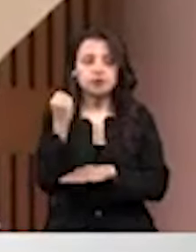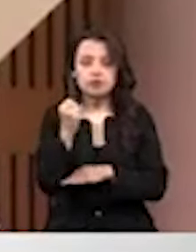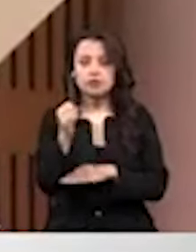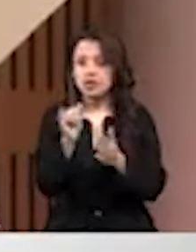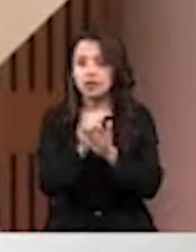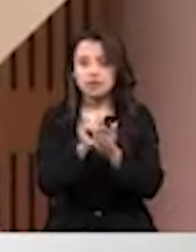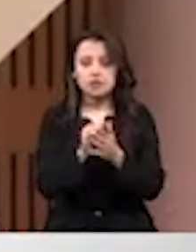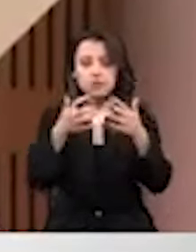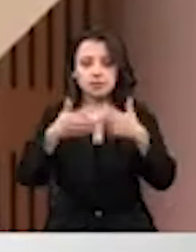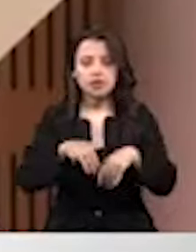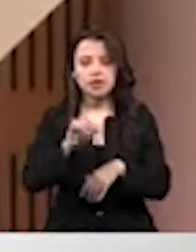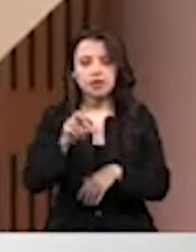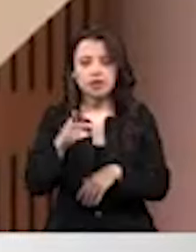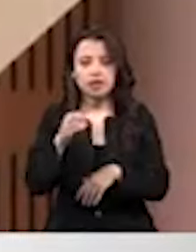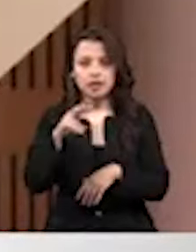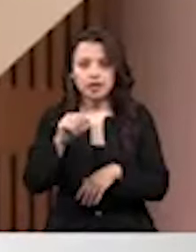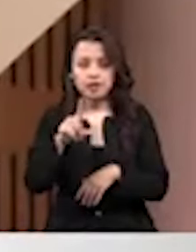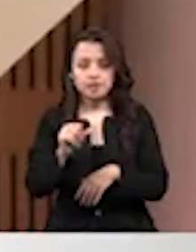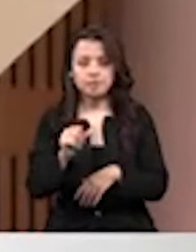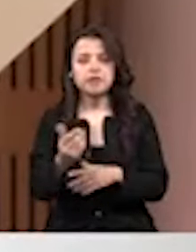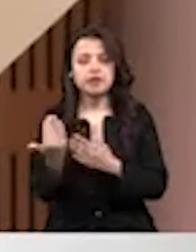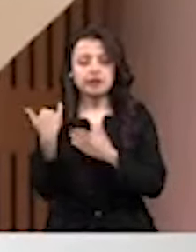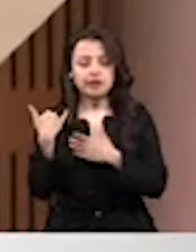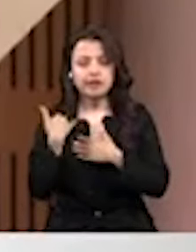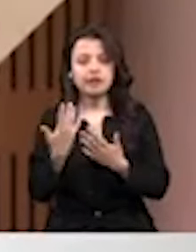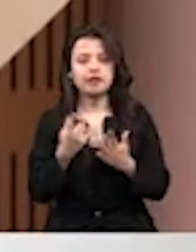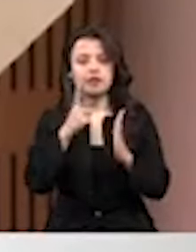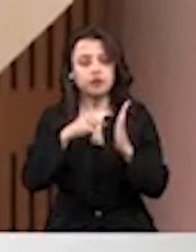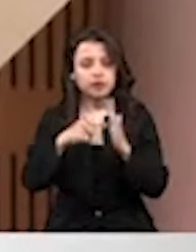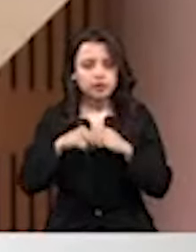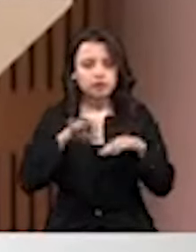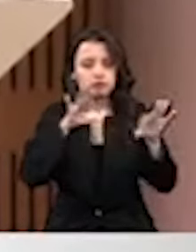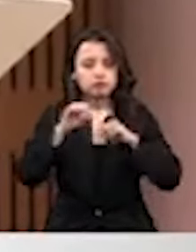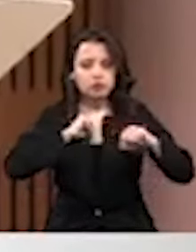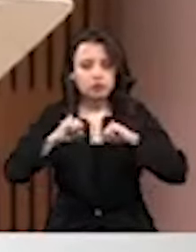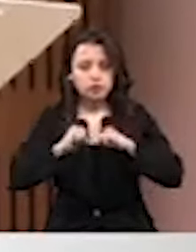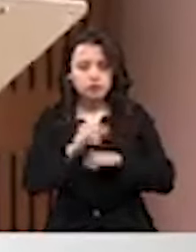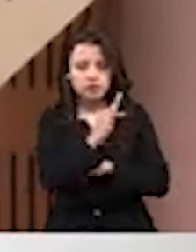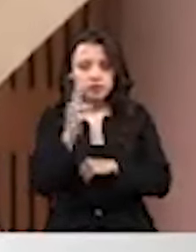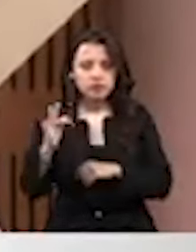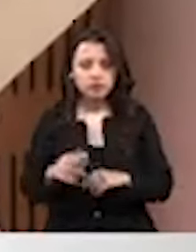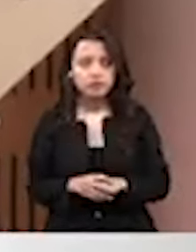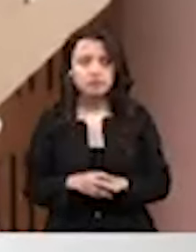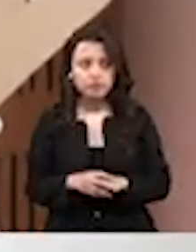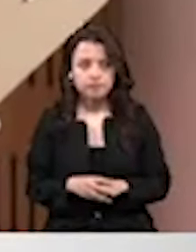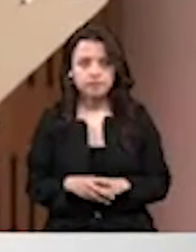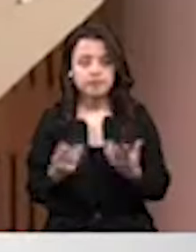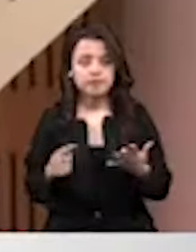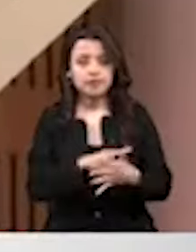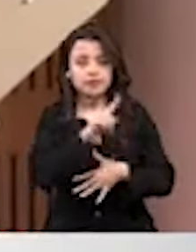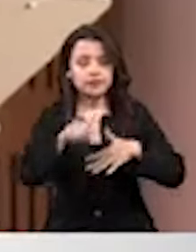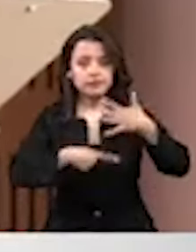misma empresa llamada Ingenial Media, que también habrían contratado la operación de testigos. La violación número